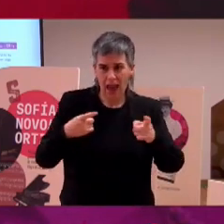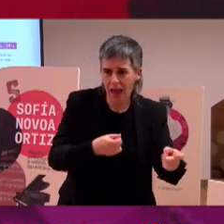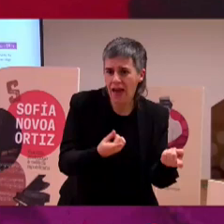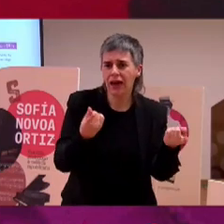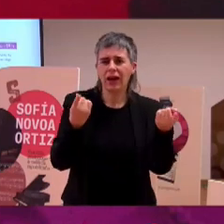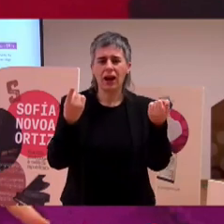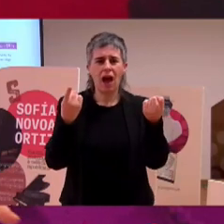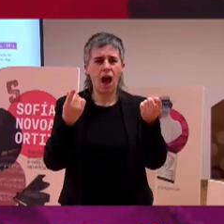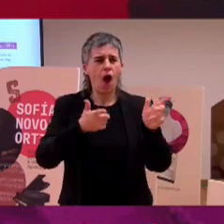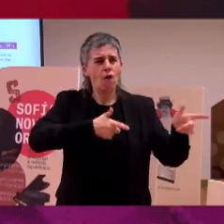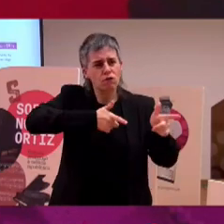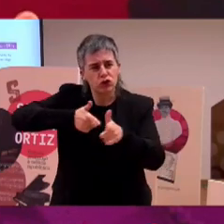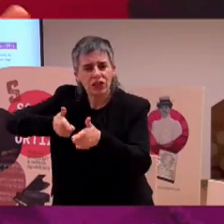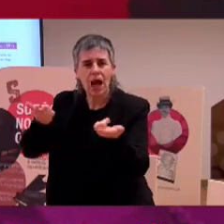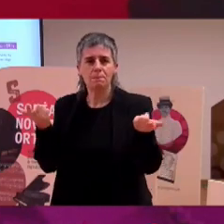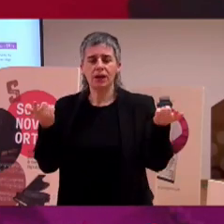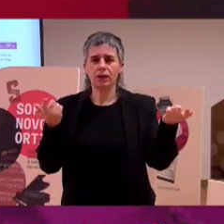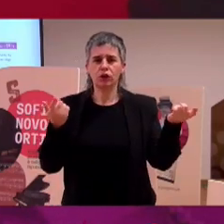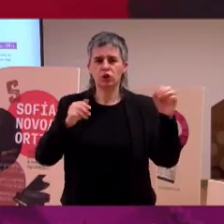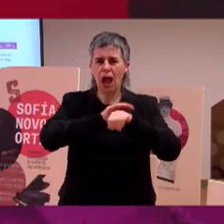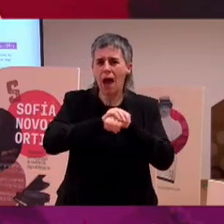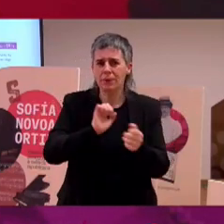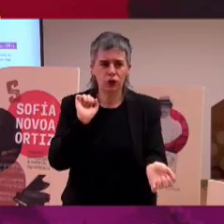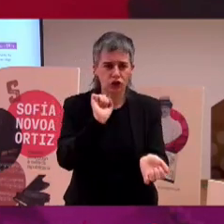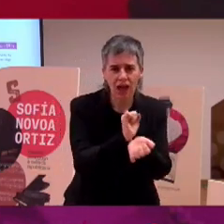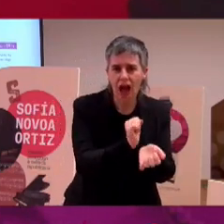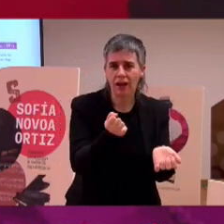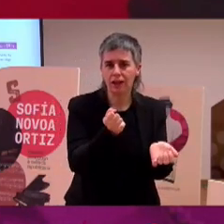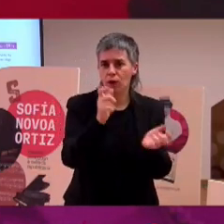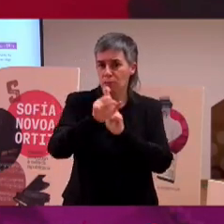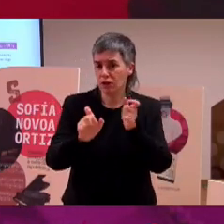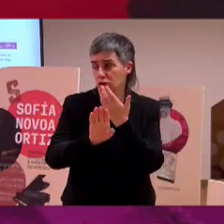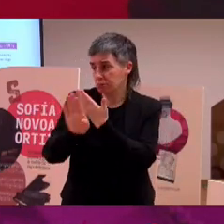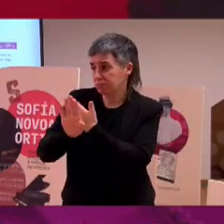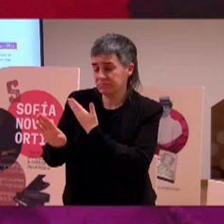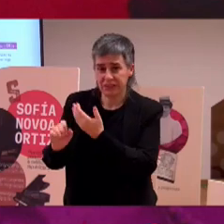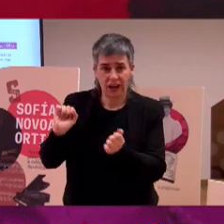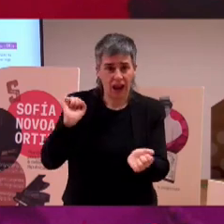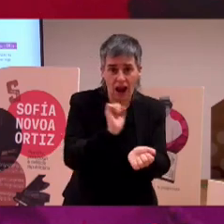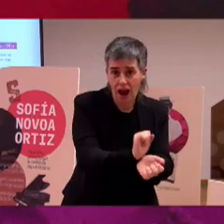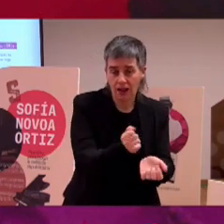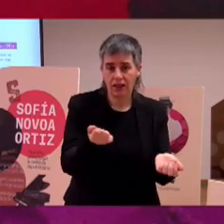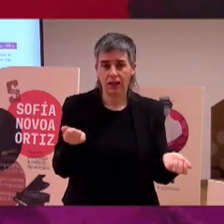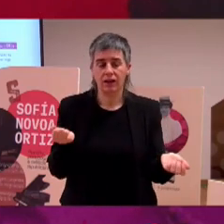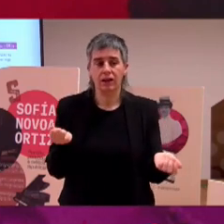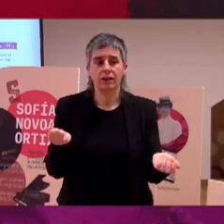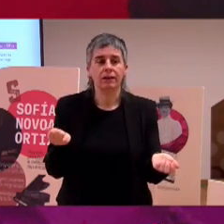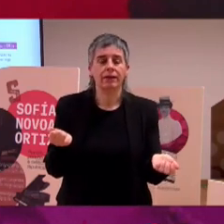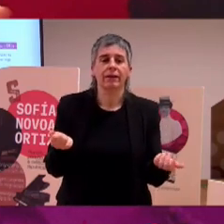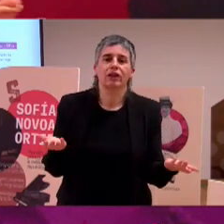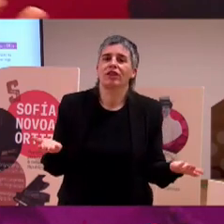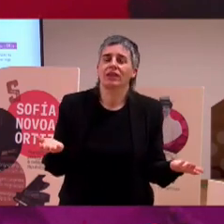encarcelamentos de amigos e persoases moi cercanos, Y que, bueno, efectivamente